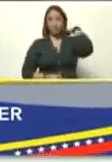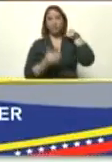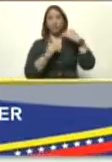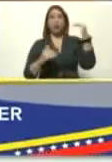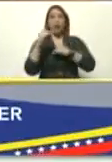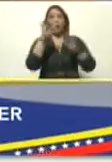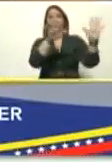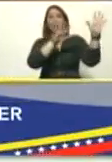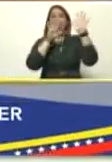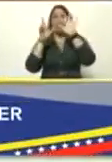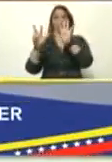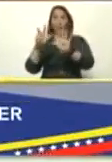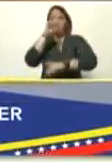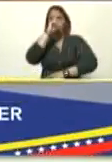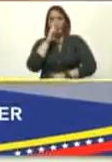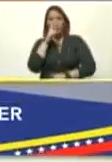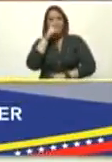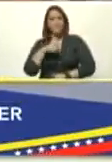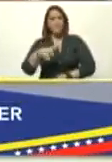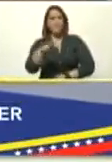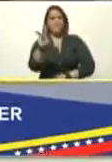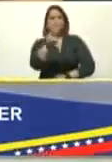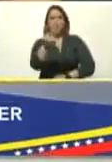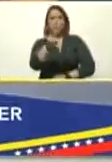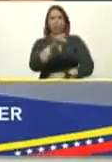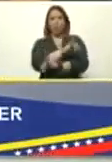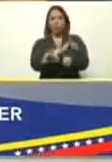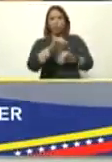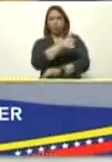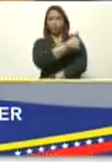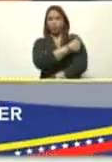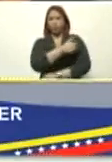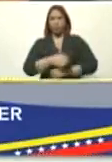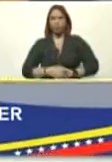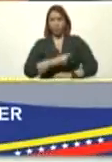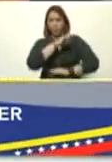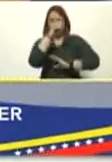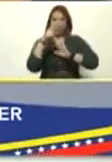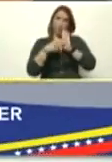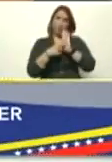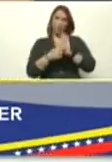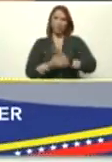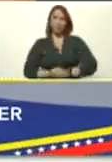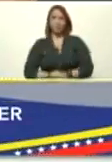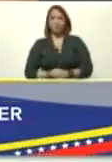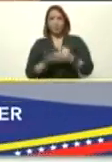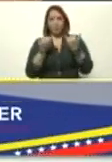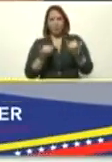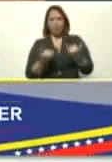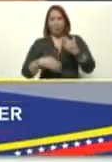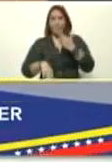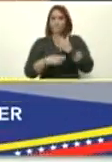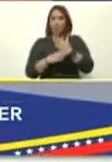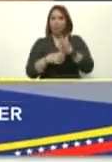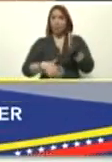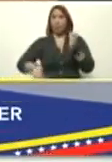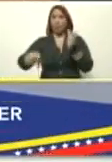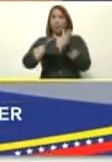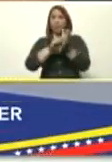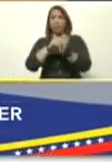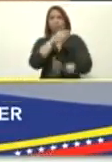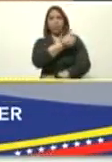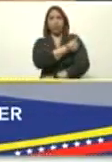años. Población venezolana vacunada completamente. Y ahora vamos al refuerzo, vamos